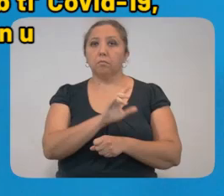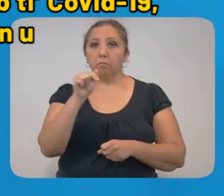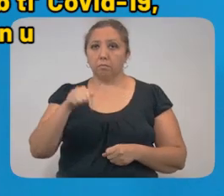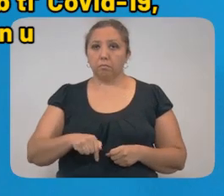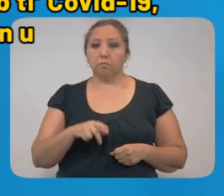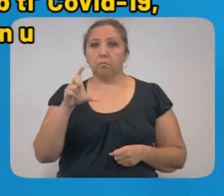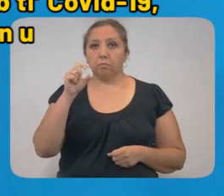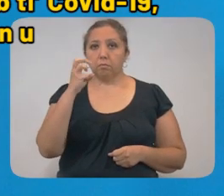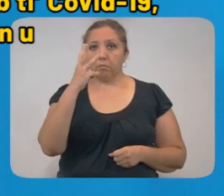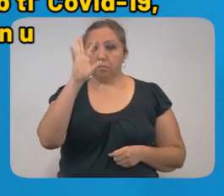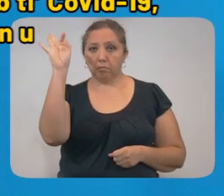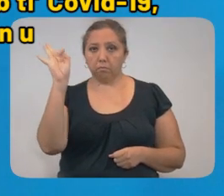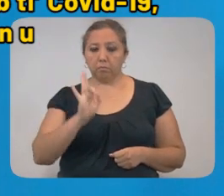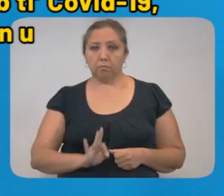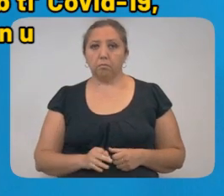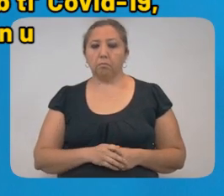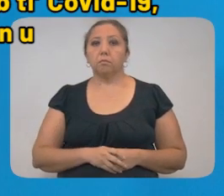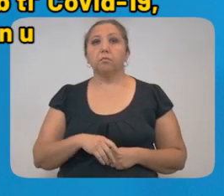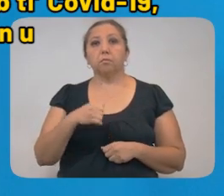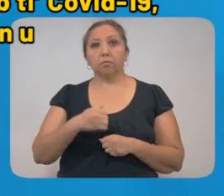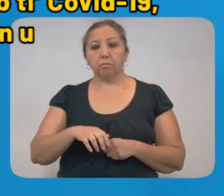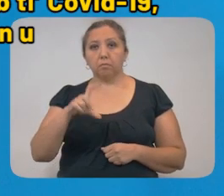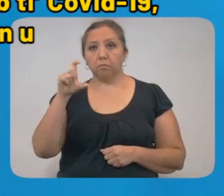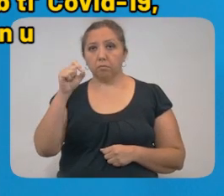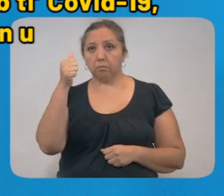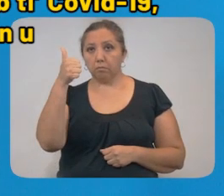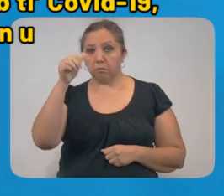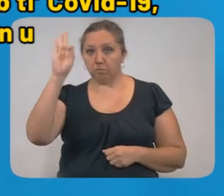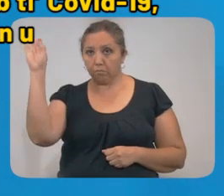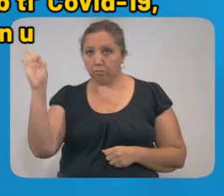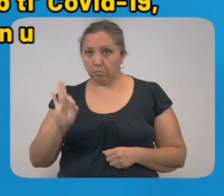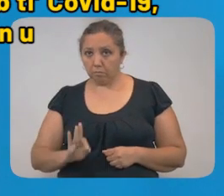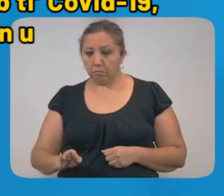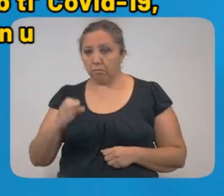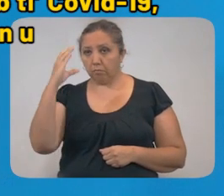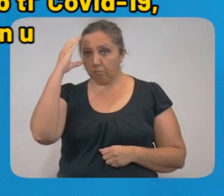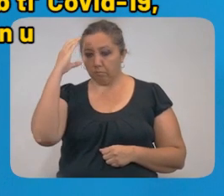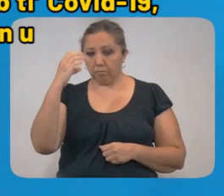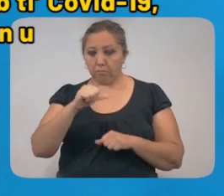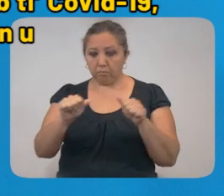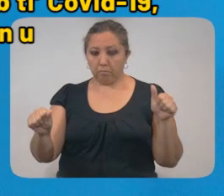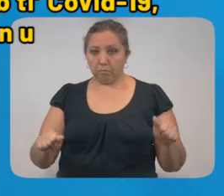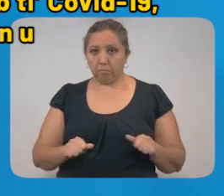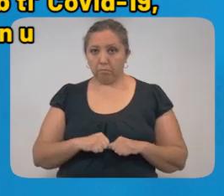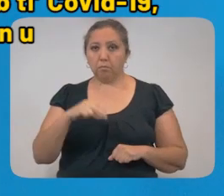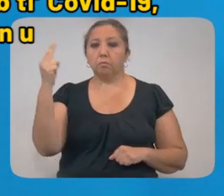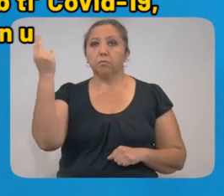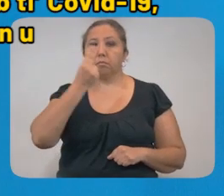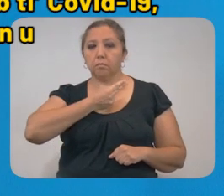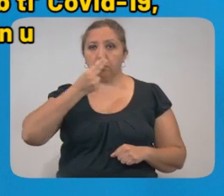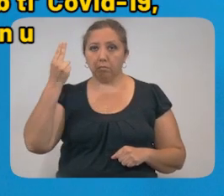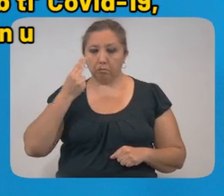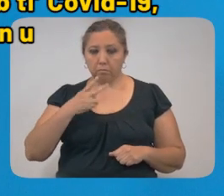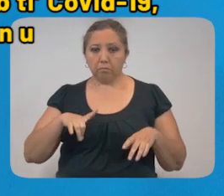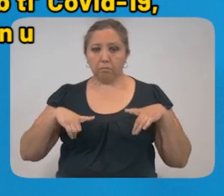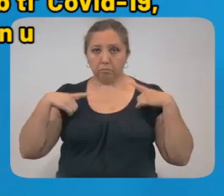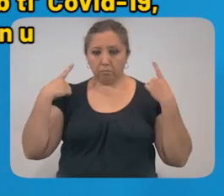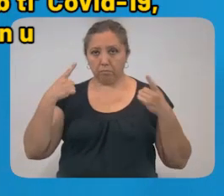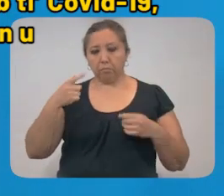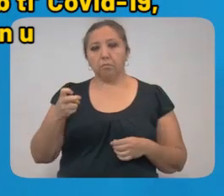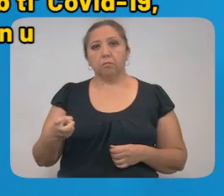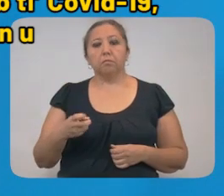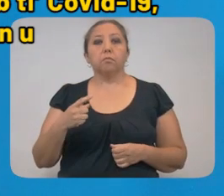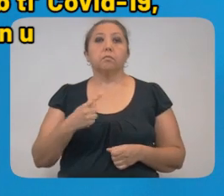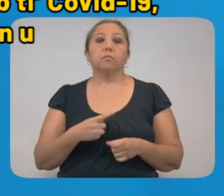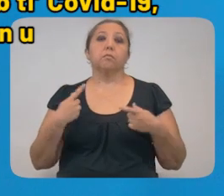Yucatán es del 23%, mientras que el 26% de las camas en las áreas de cuidados intensivos destinadas para